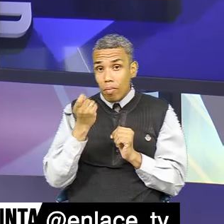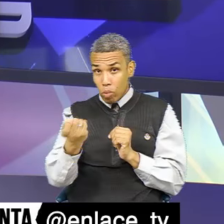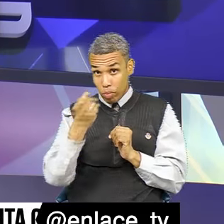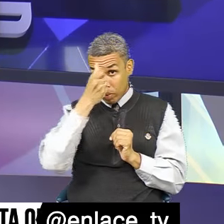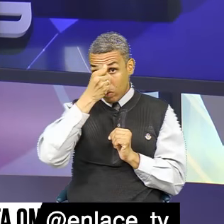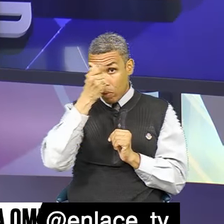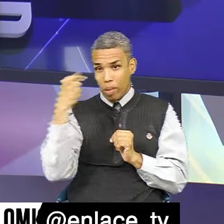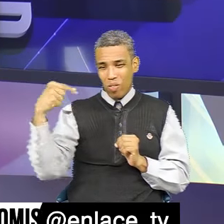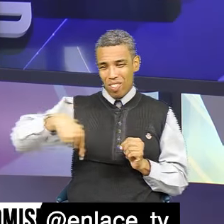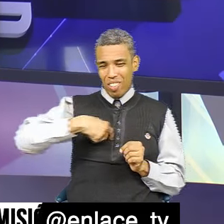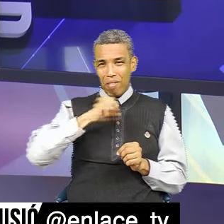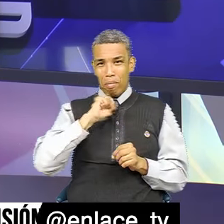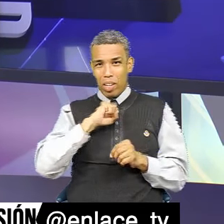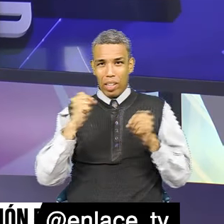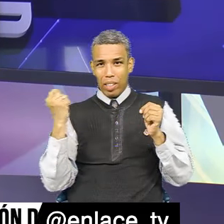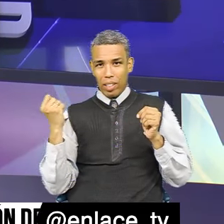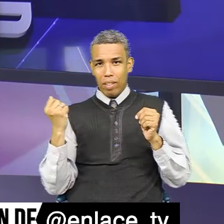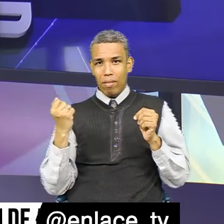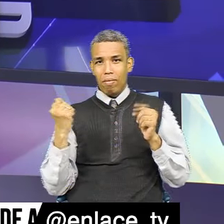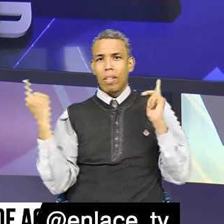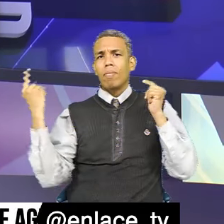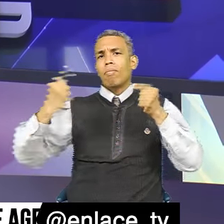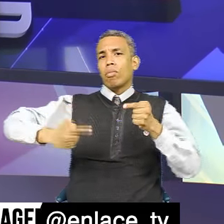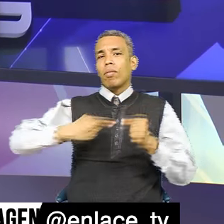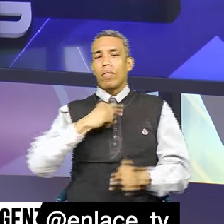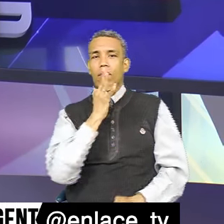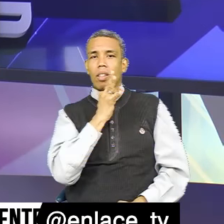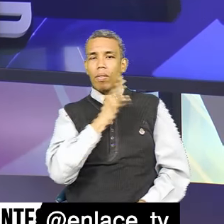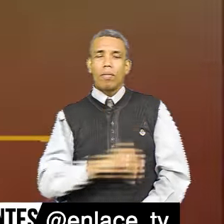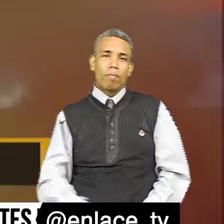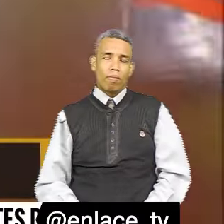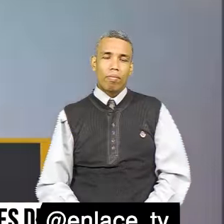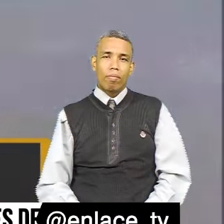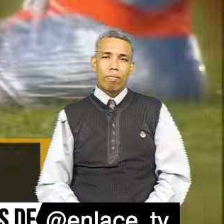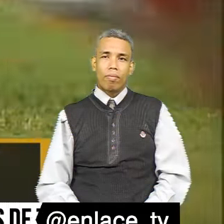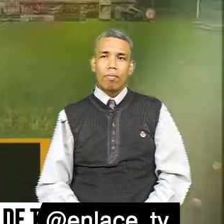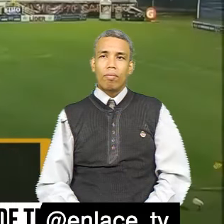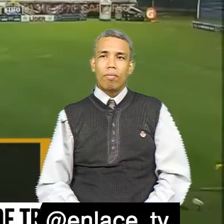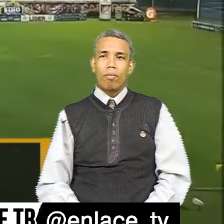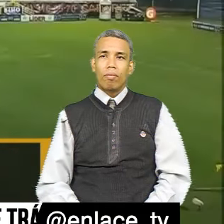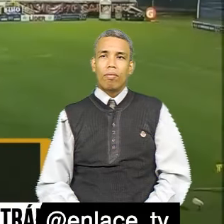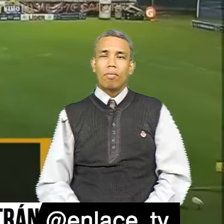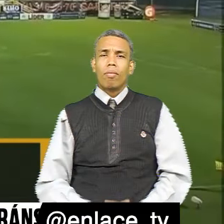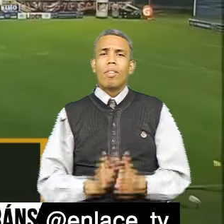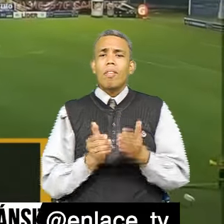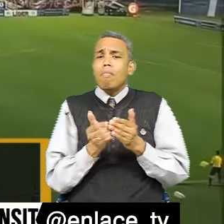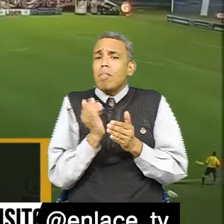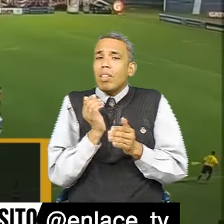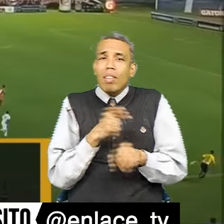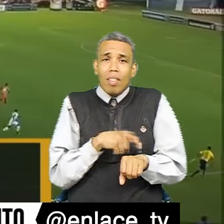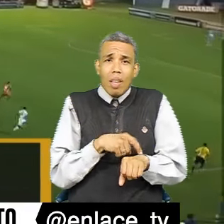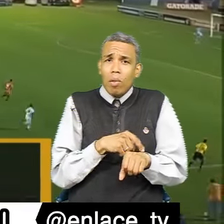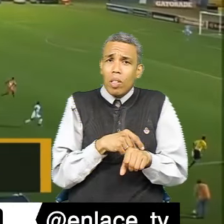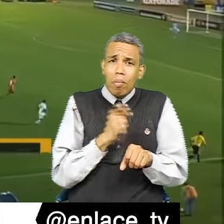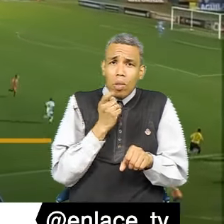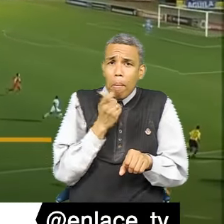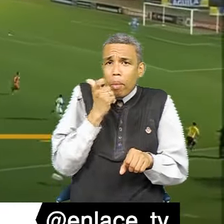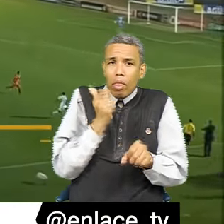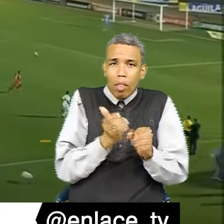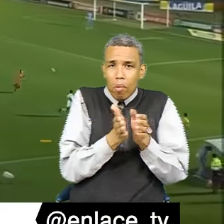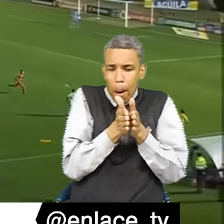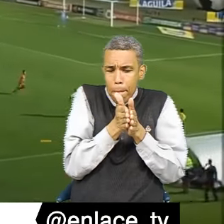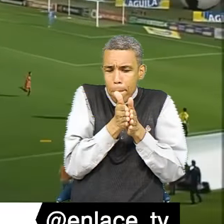jugará de local en el Daniel Villazapata ante el Santa Fe. A tan solo 20 segundos de haber iniciado el compromiso en el Estadio La Independencia